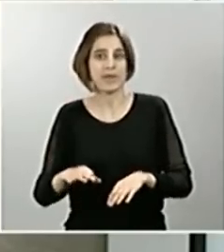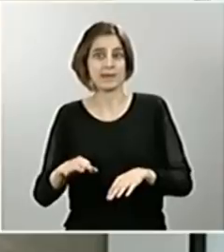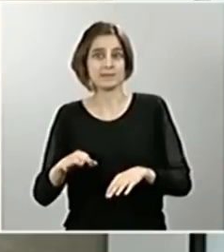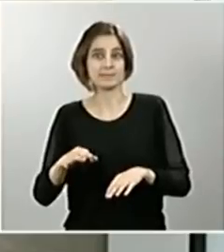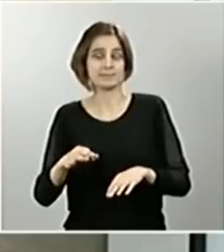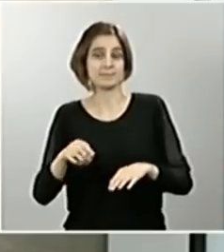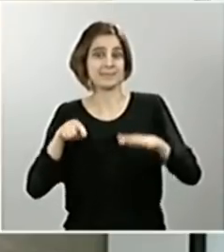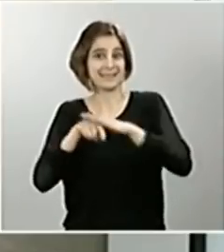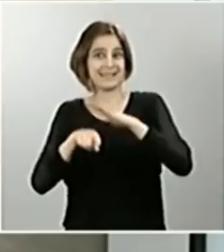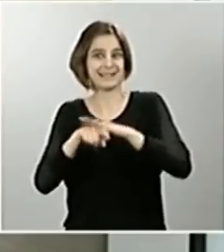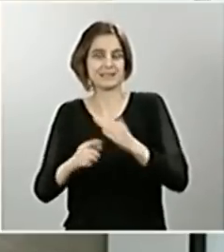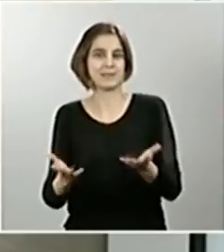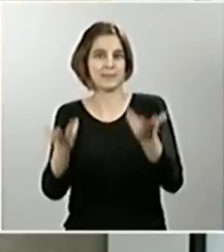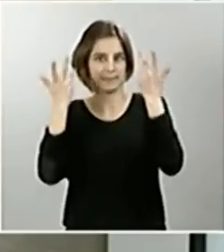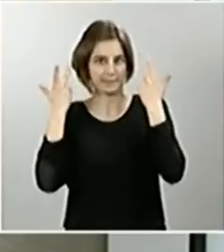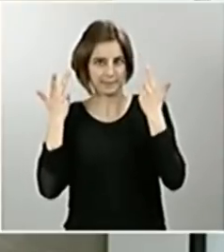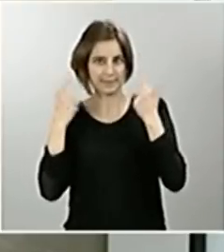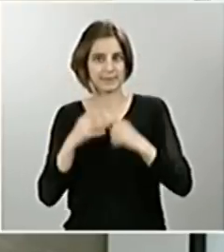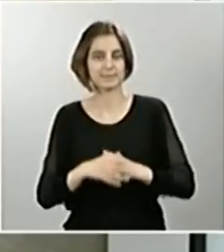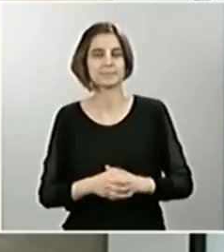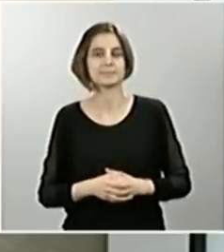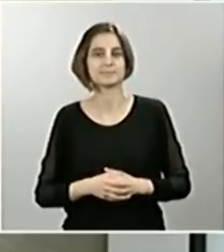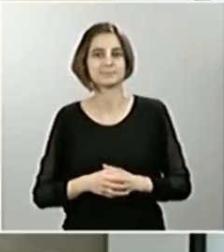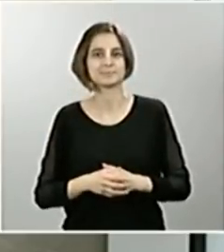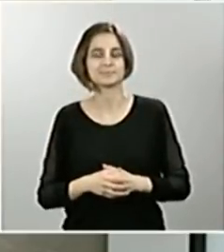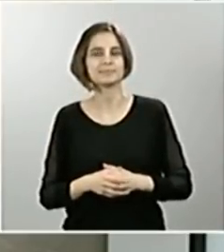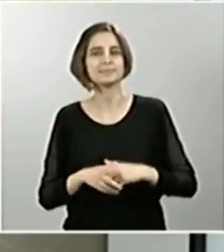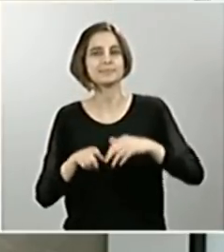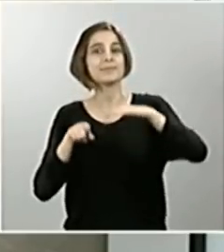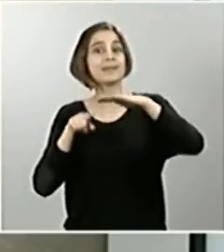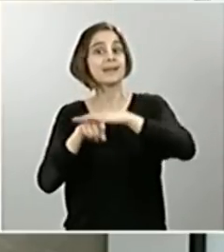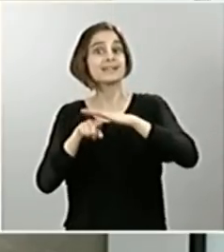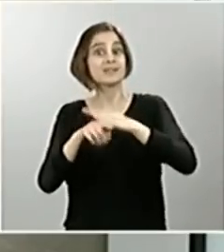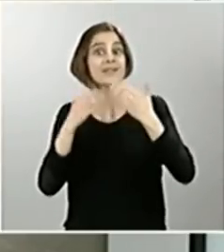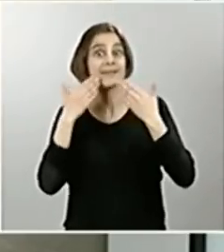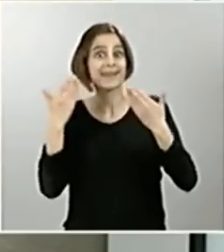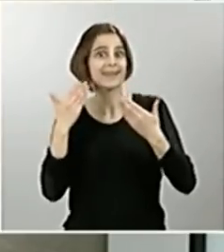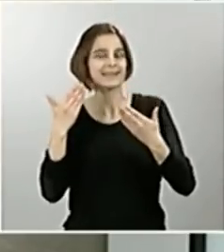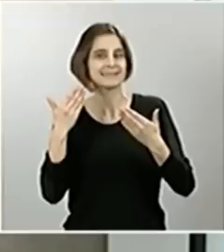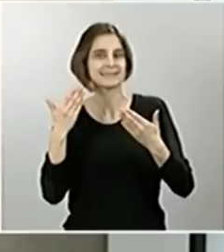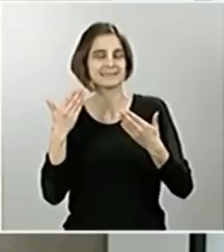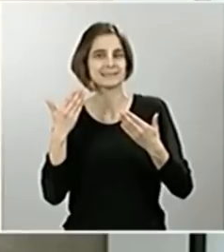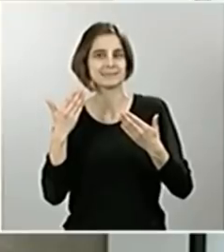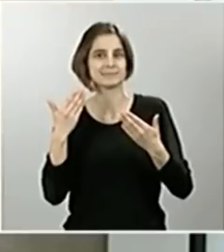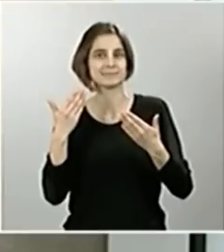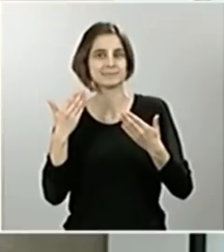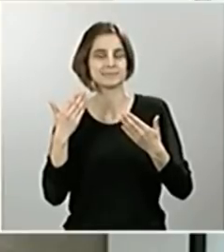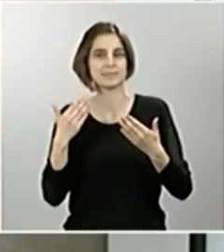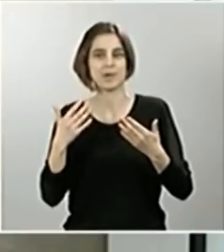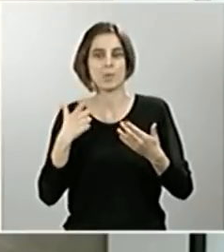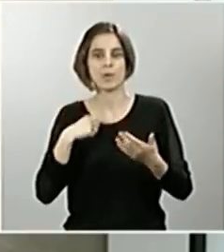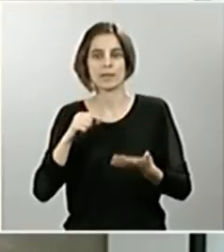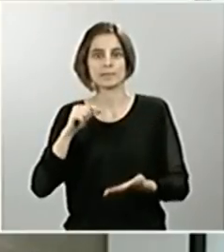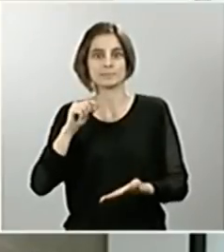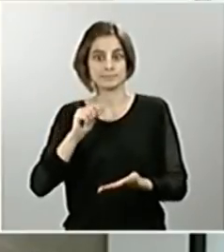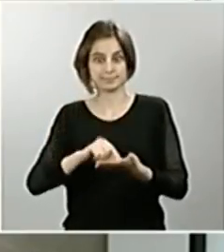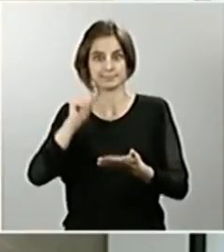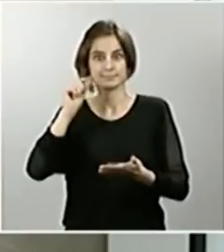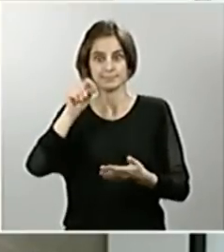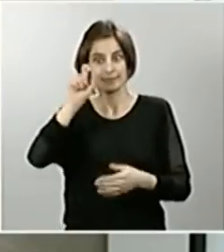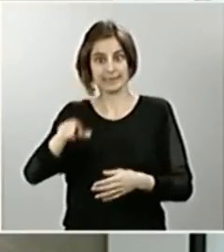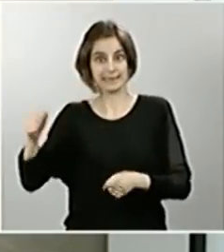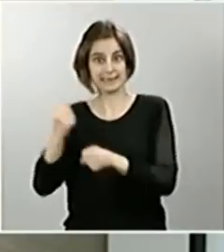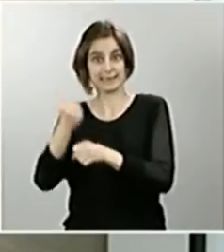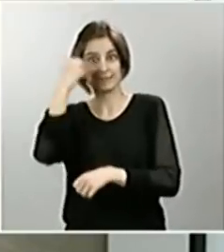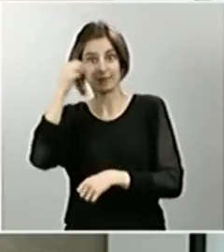trámite me permite adelantarles que vai facer que moi rapidamente podan percibir os trabajadores e as trabajadoras